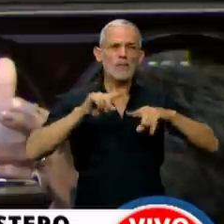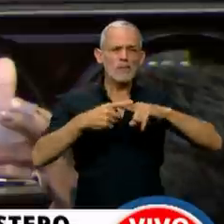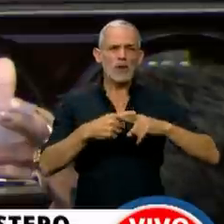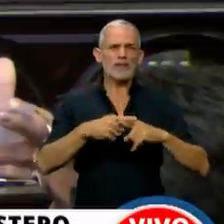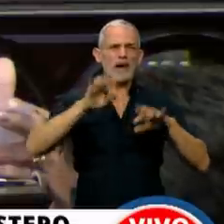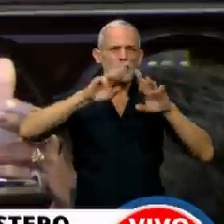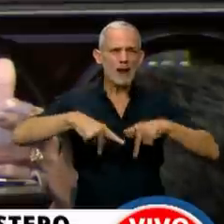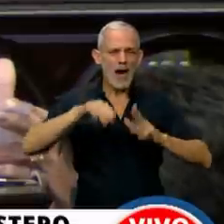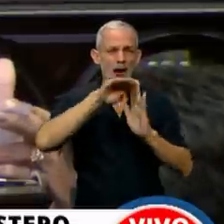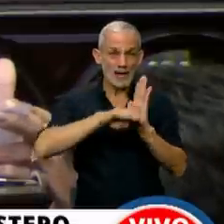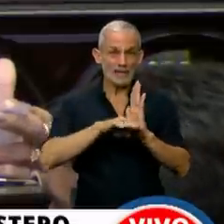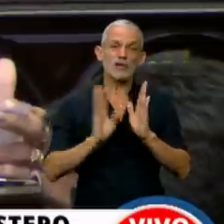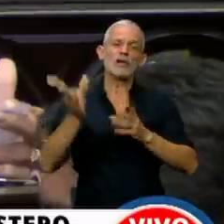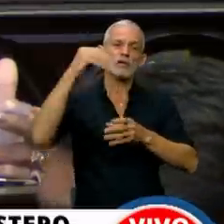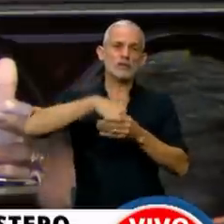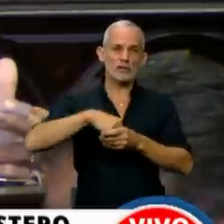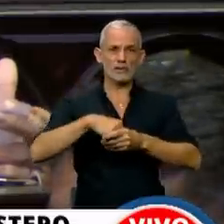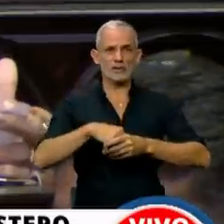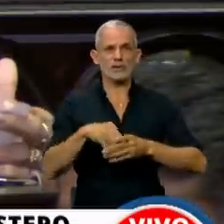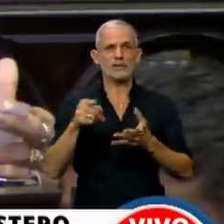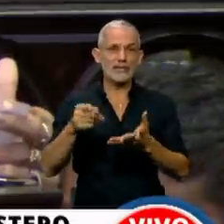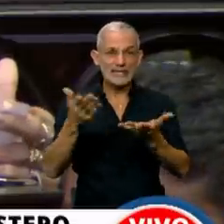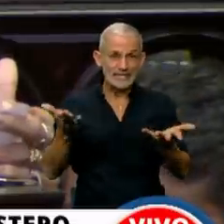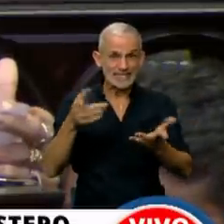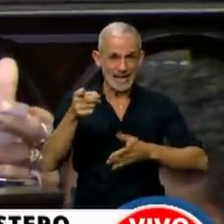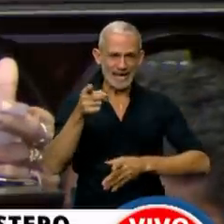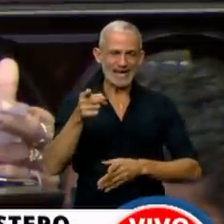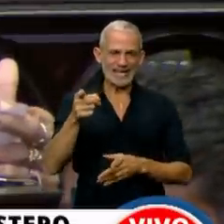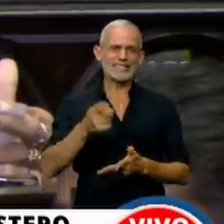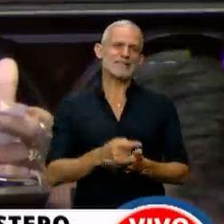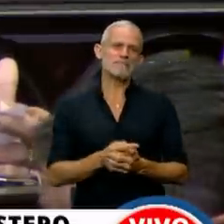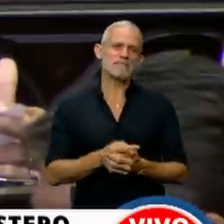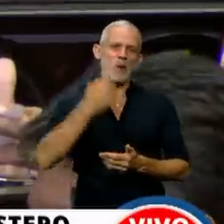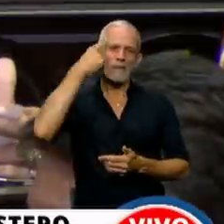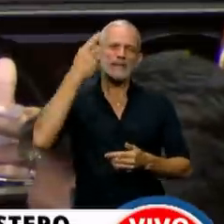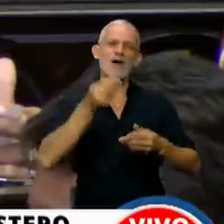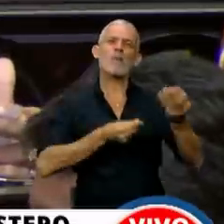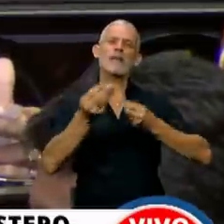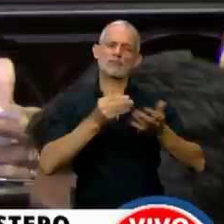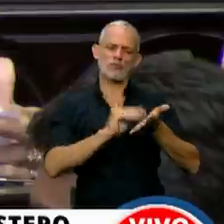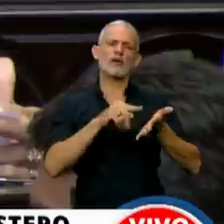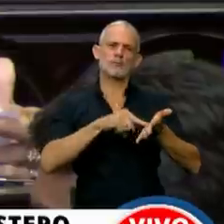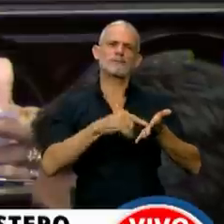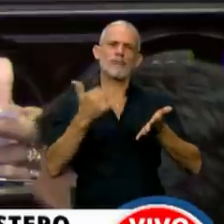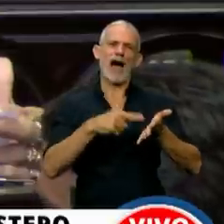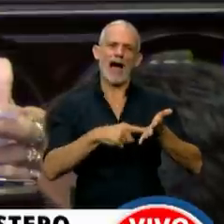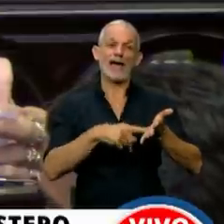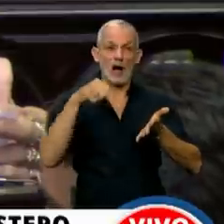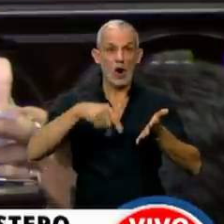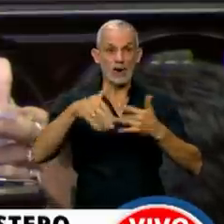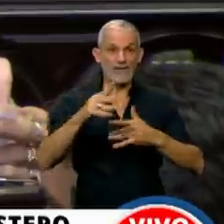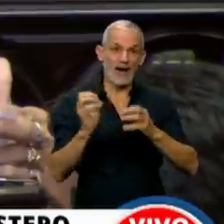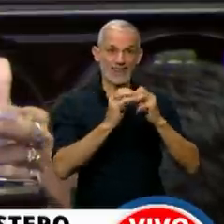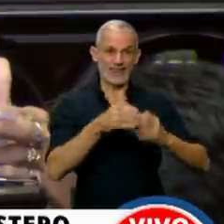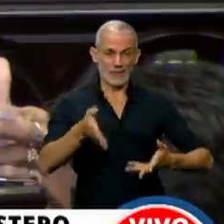donde nosotros los incluyamos y en eso está es pensado en este presupuesto que hoy estamos